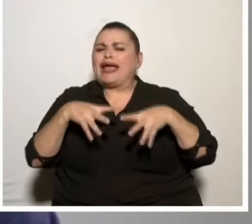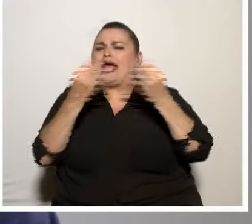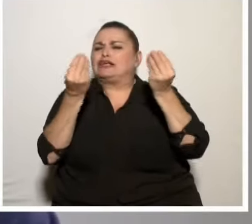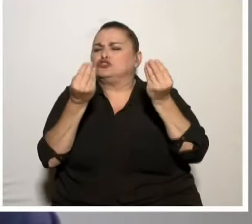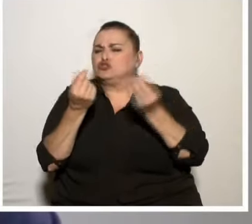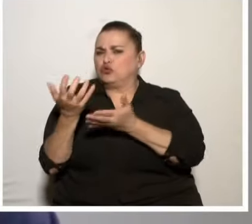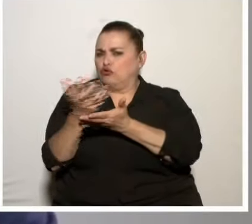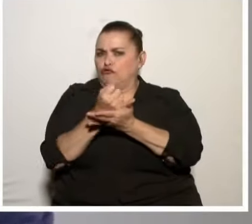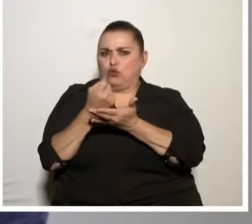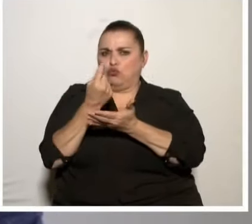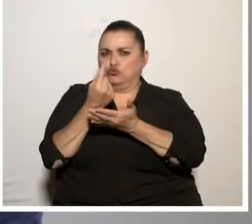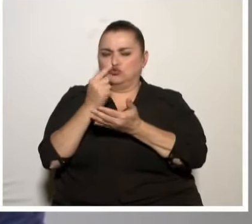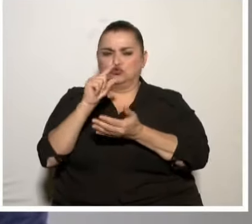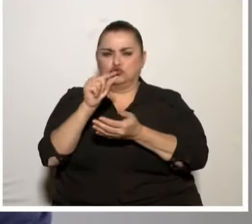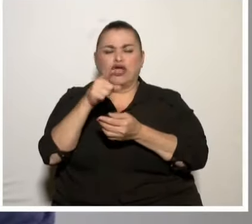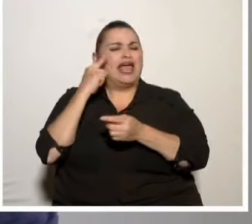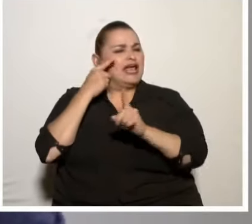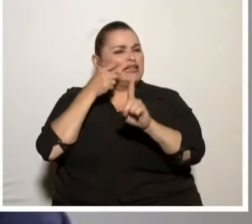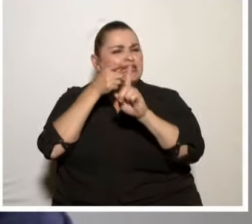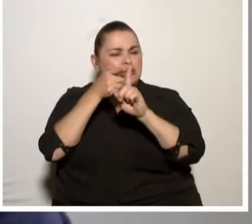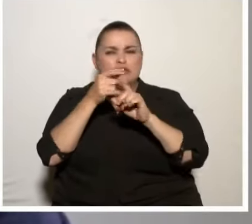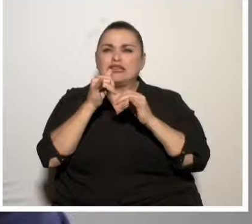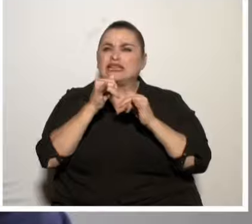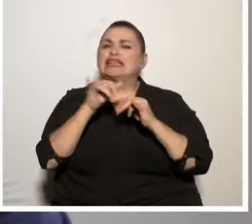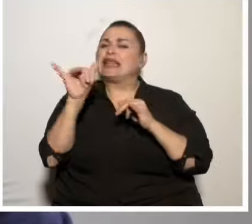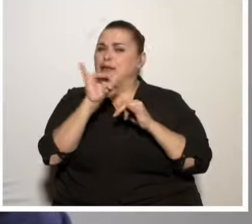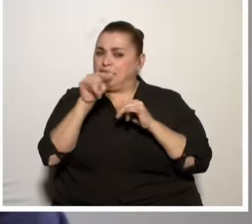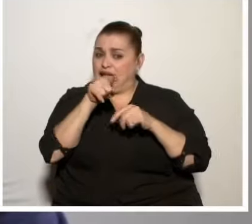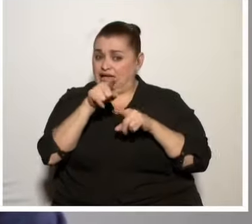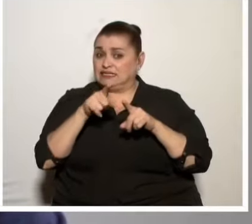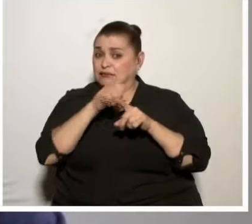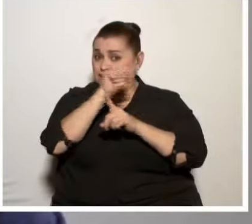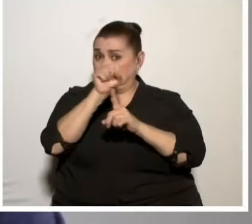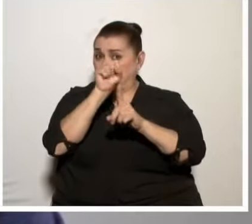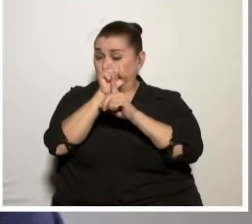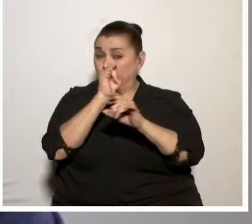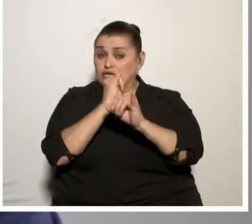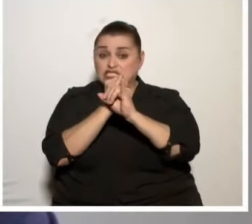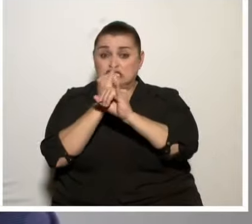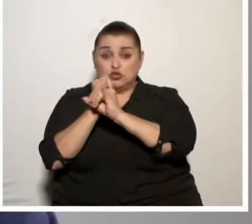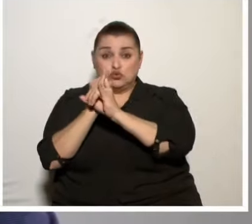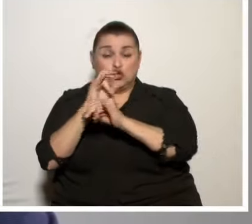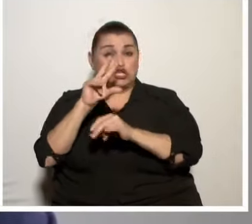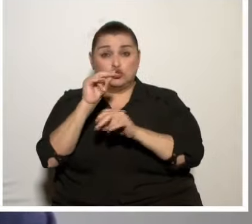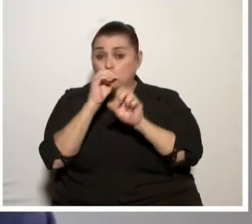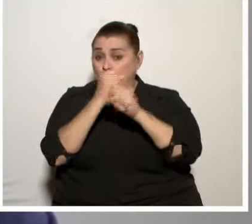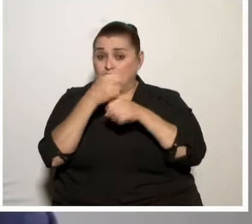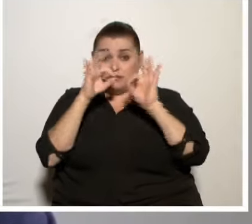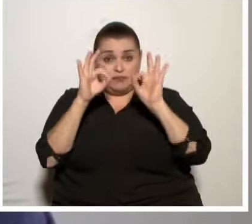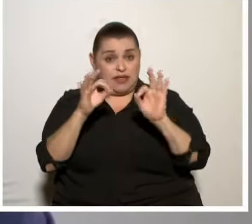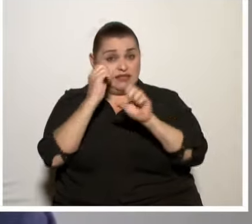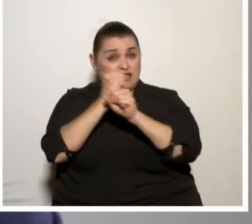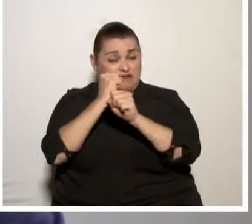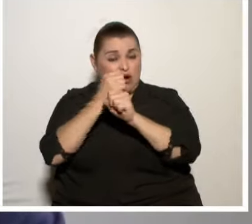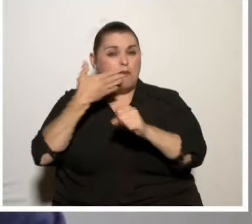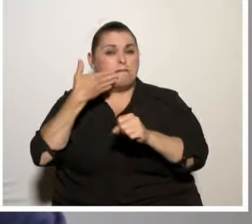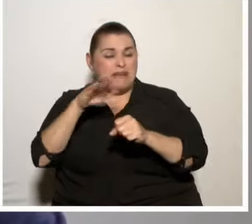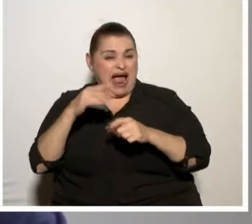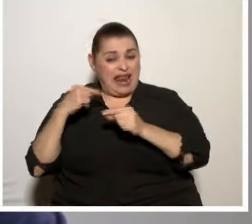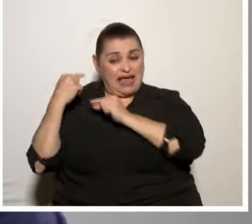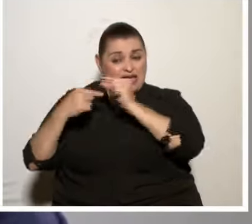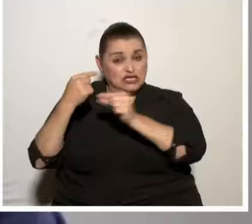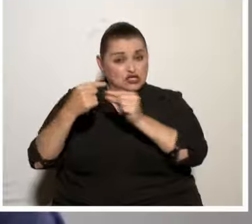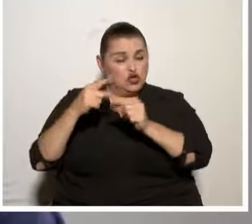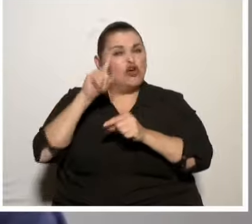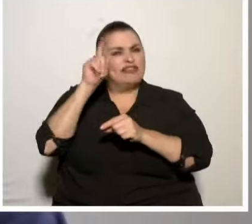No solo se peca de acción, sino de omisión. Y en este caso, las instituciones que no estén haciendo bien su trabajo y que tengan una mala gestión deberán